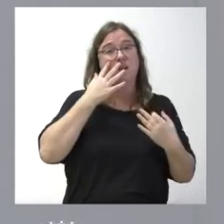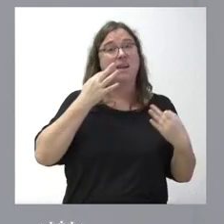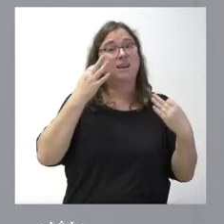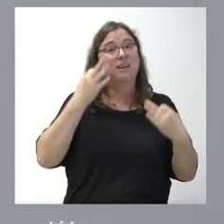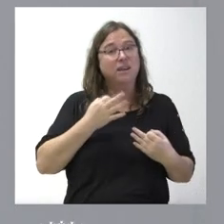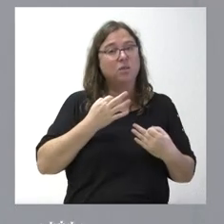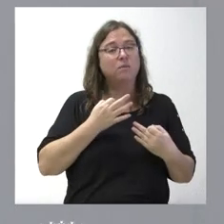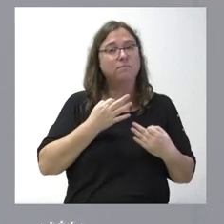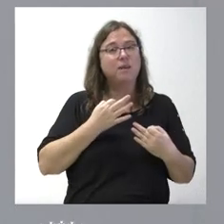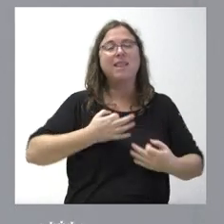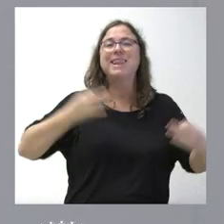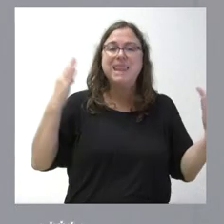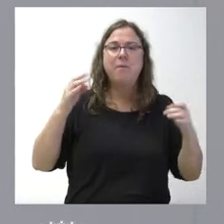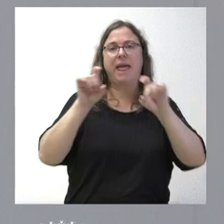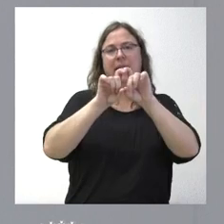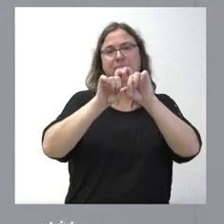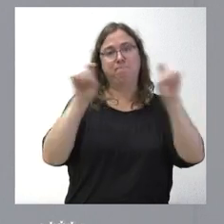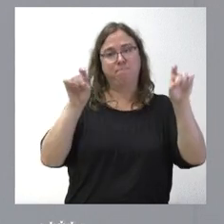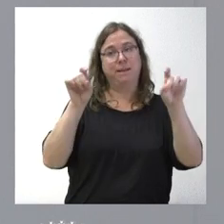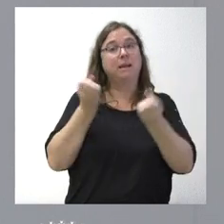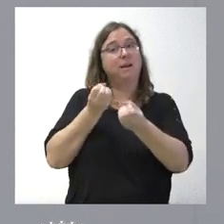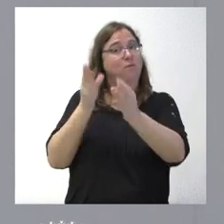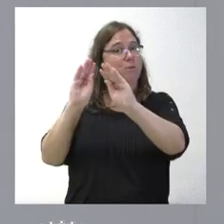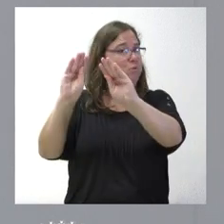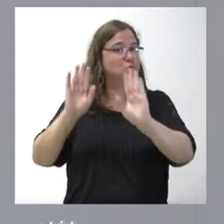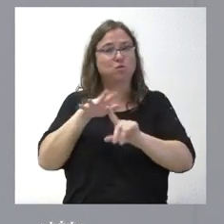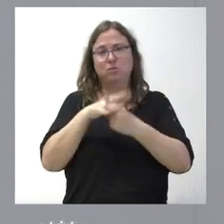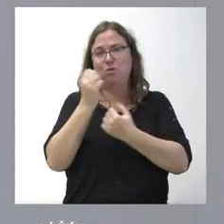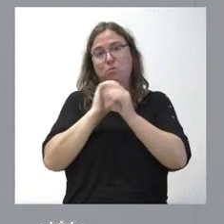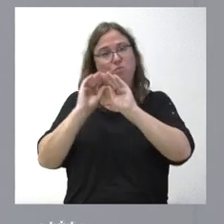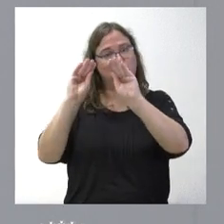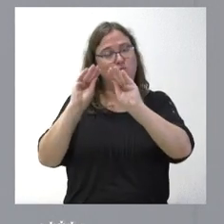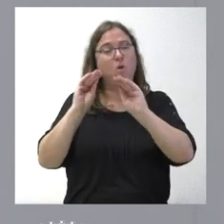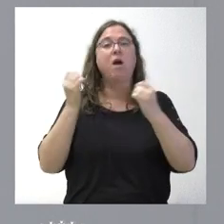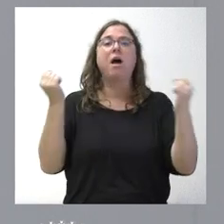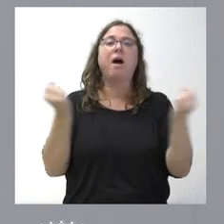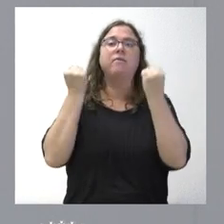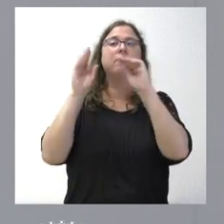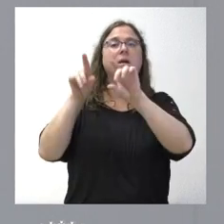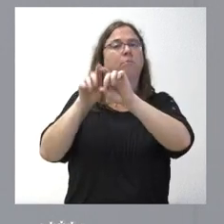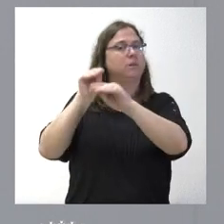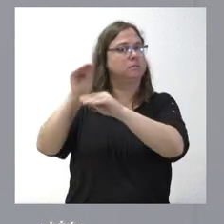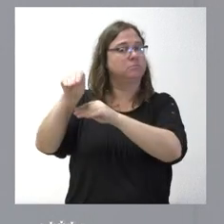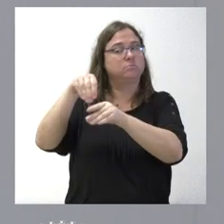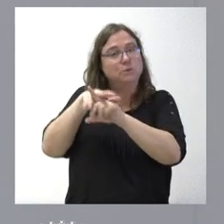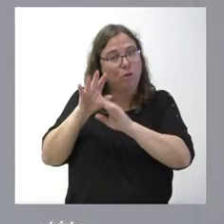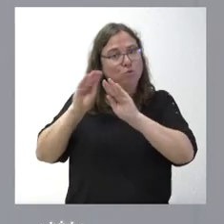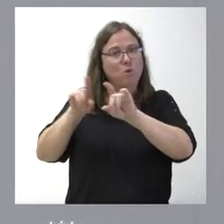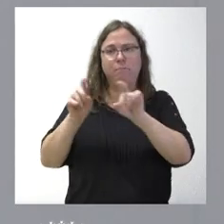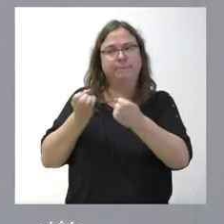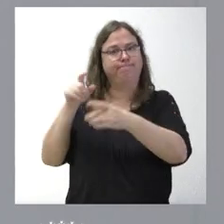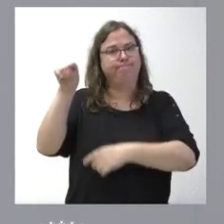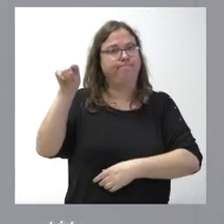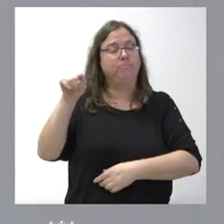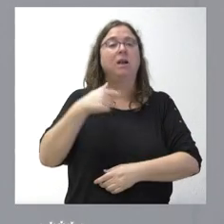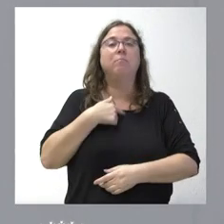decimos tiene que ser la empresa quien de la información sobre su situación económica sobre su actividad y sobre su situación y sobre